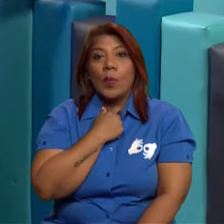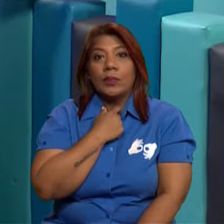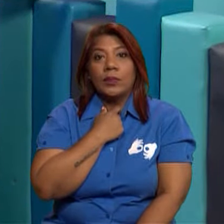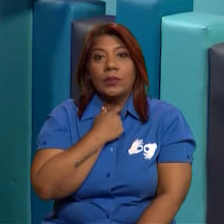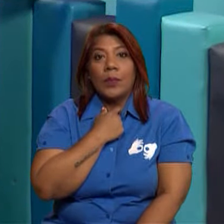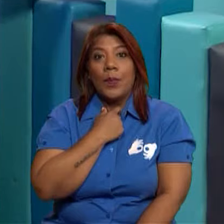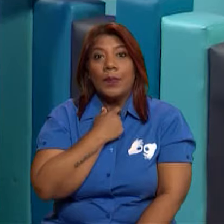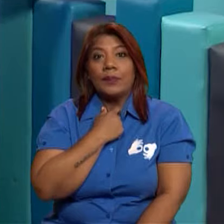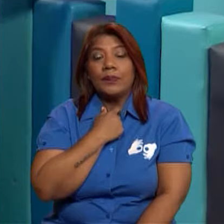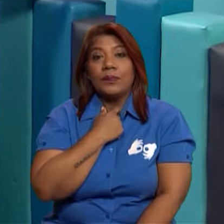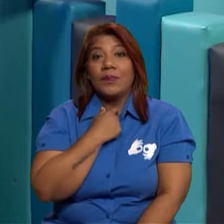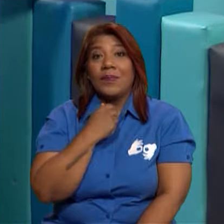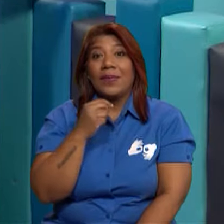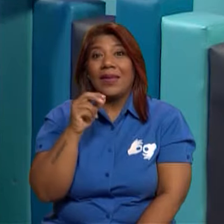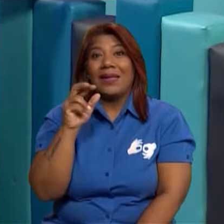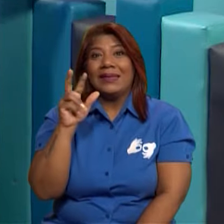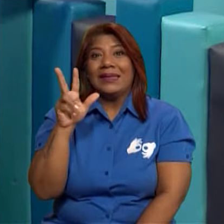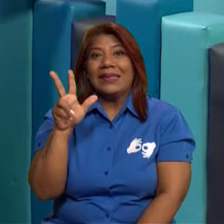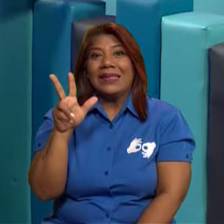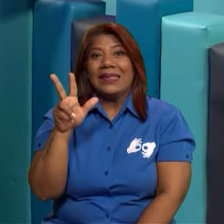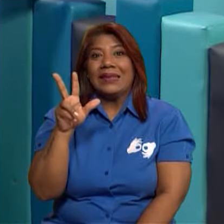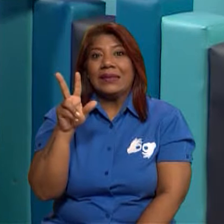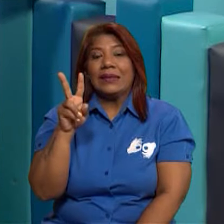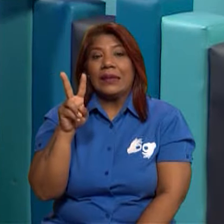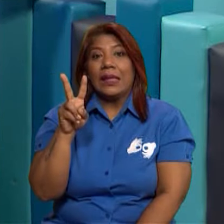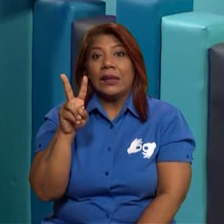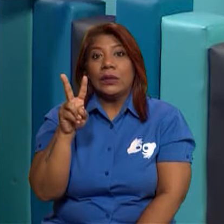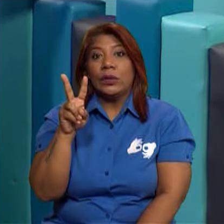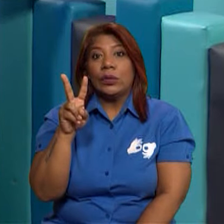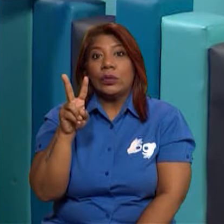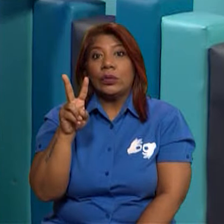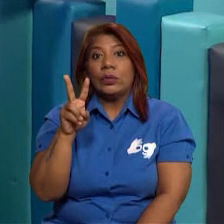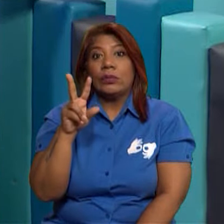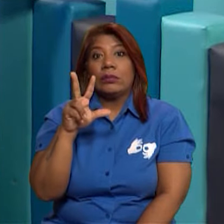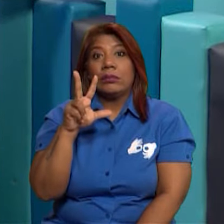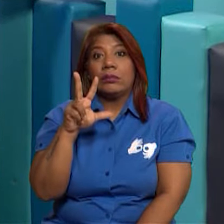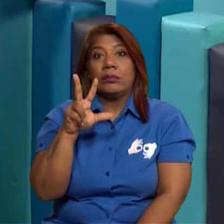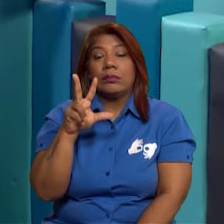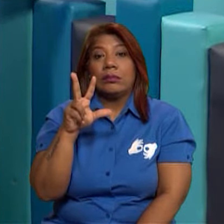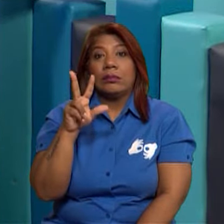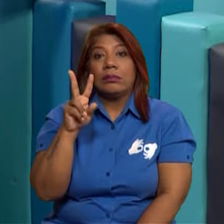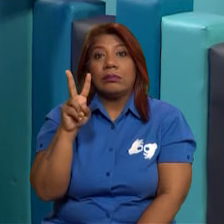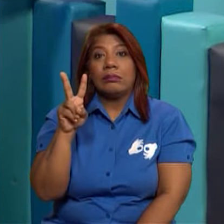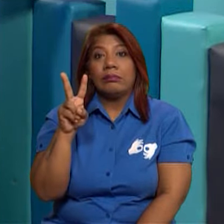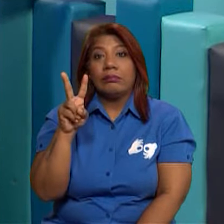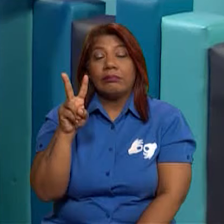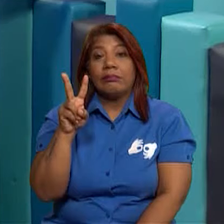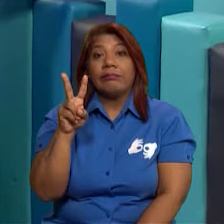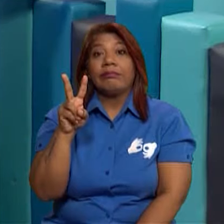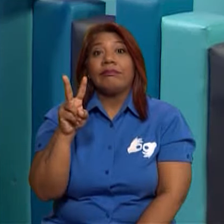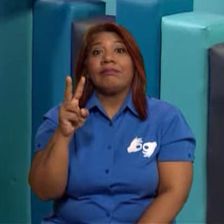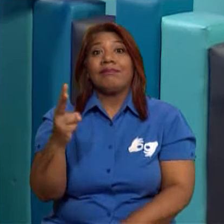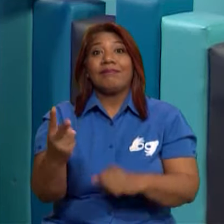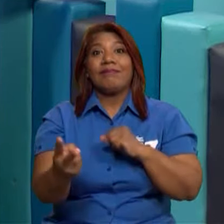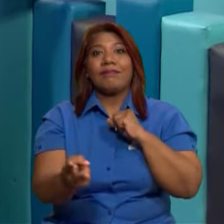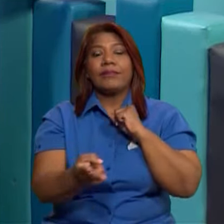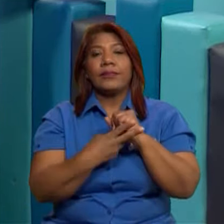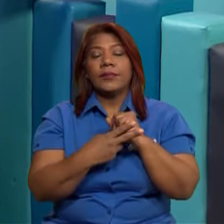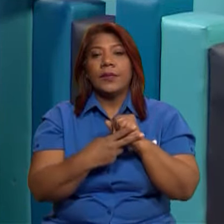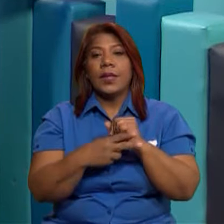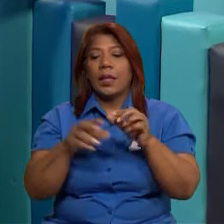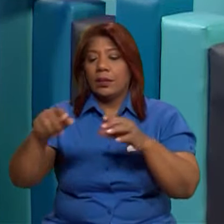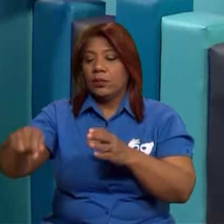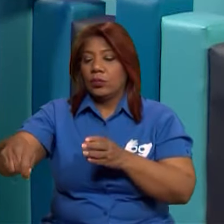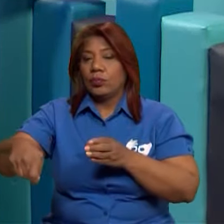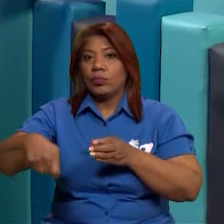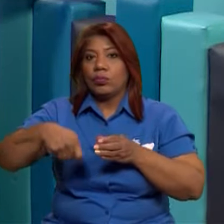de masticar. Mira, debes masticar aproximadamente 32 veces una